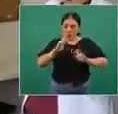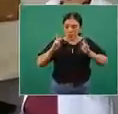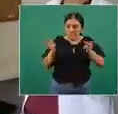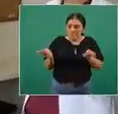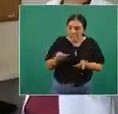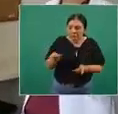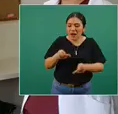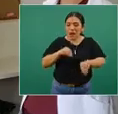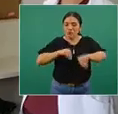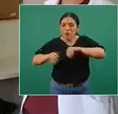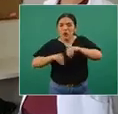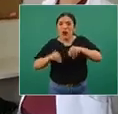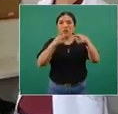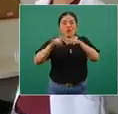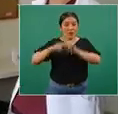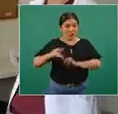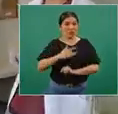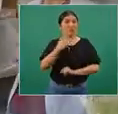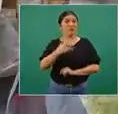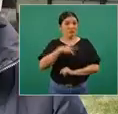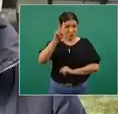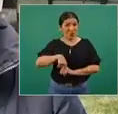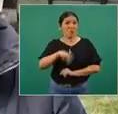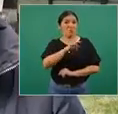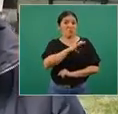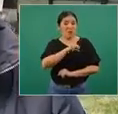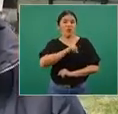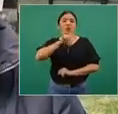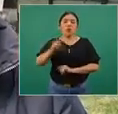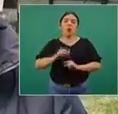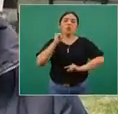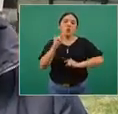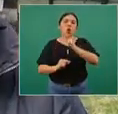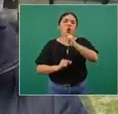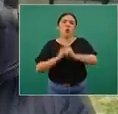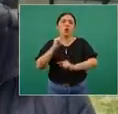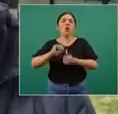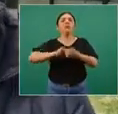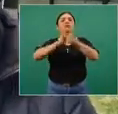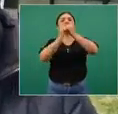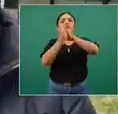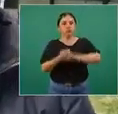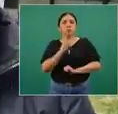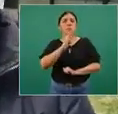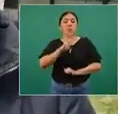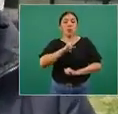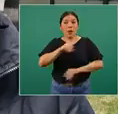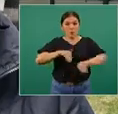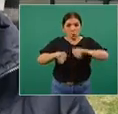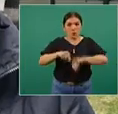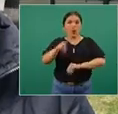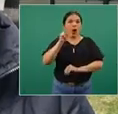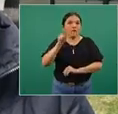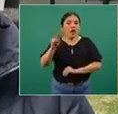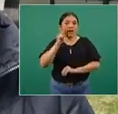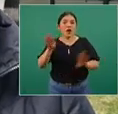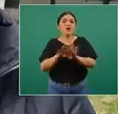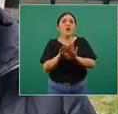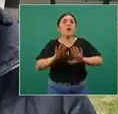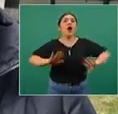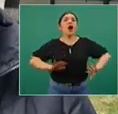de los brazos, de todo el cuerpo en general. Paso a paso lo he ido recuperando, y, o sea, mis movimientos se han visto mis